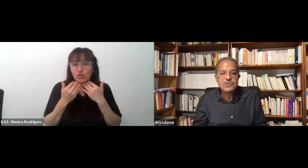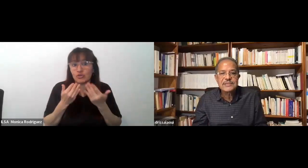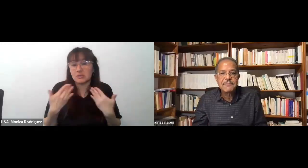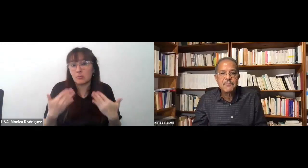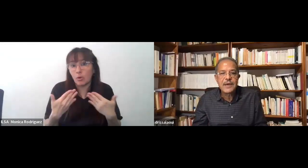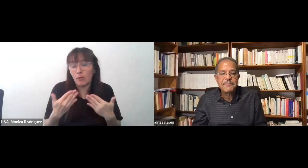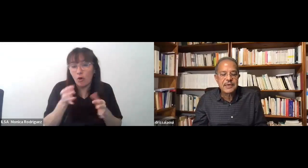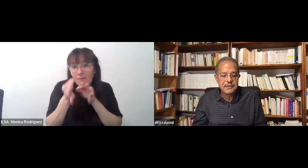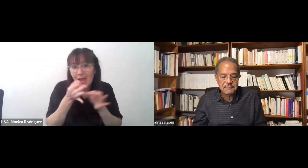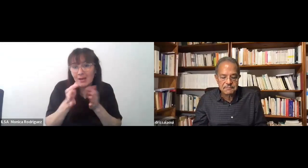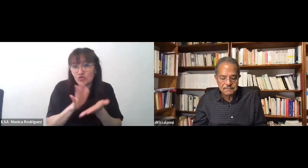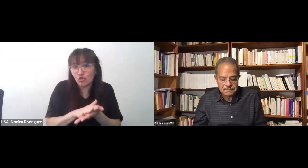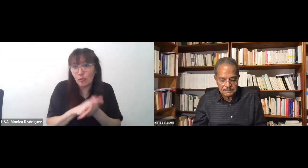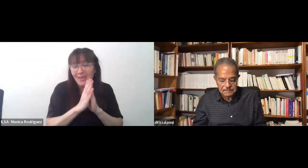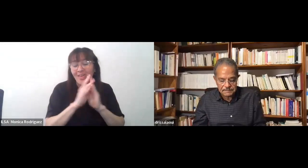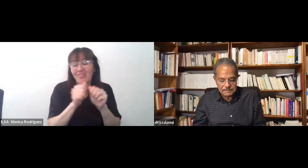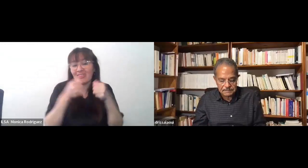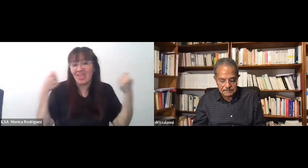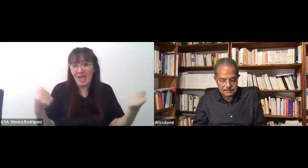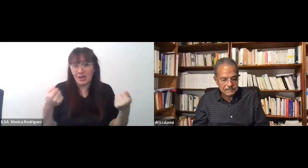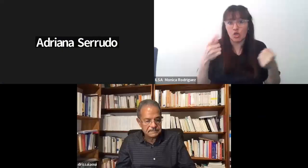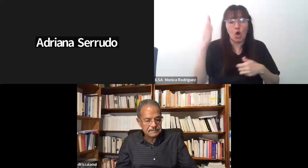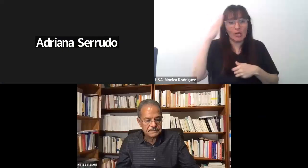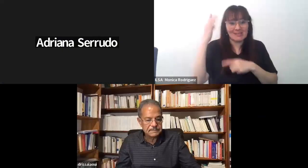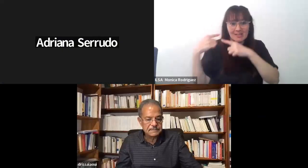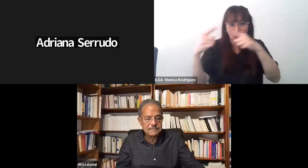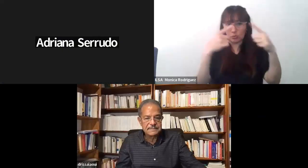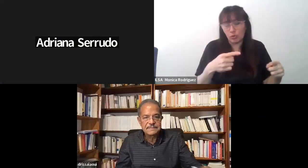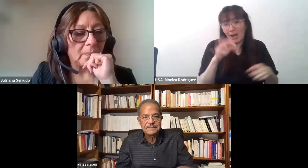del diario intercultural o no o quizá después